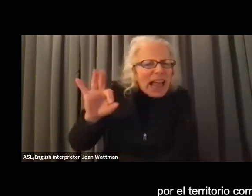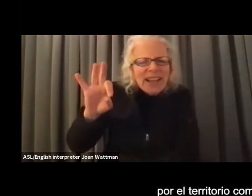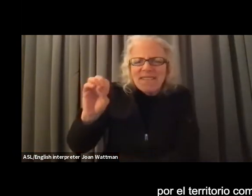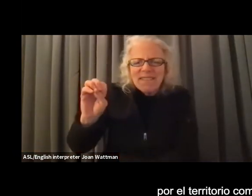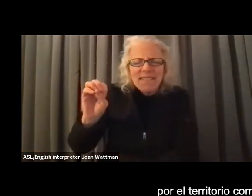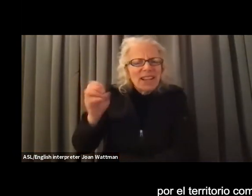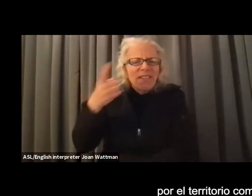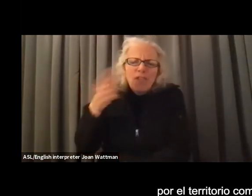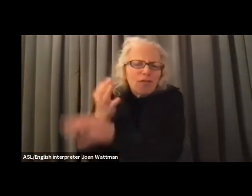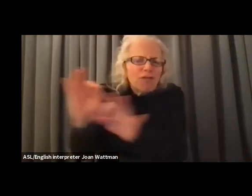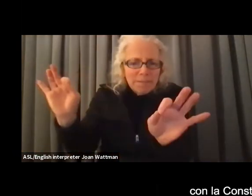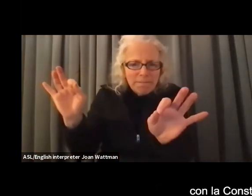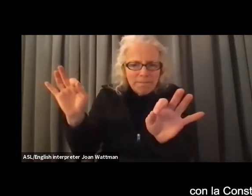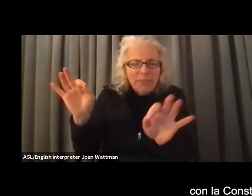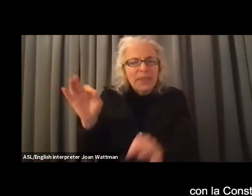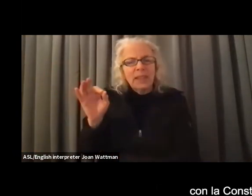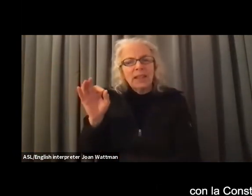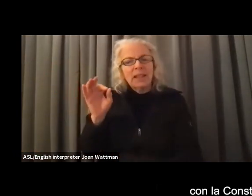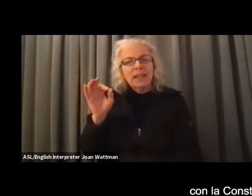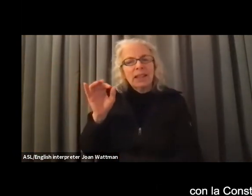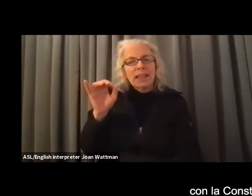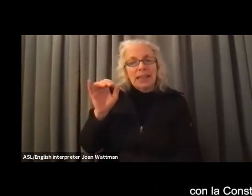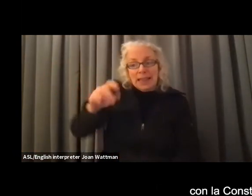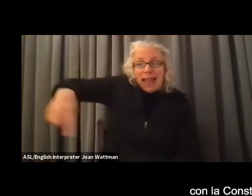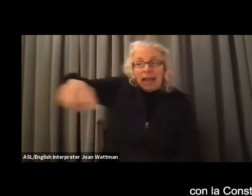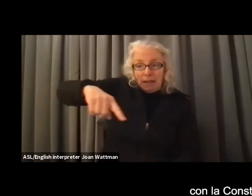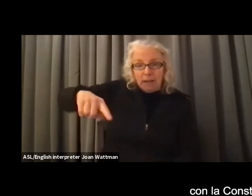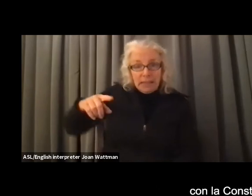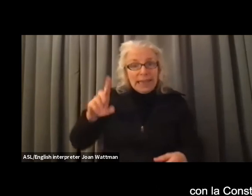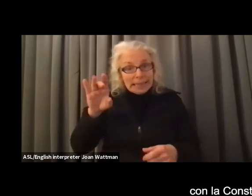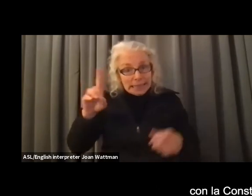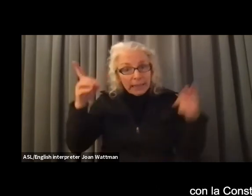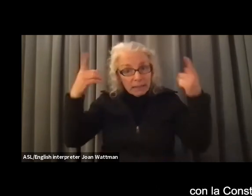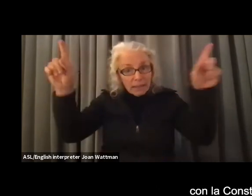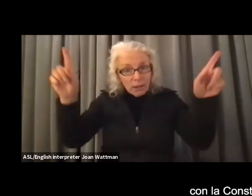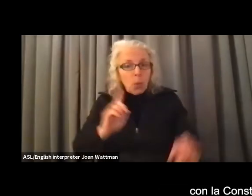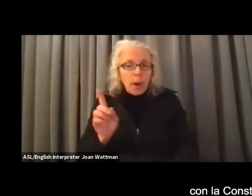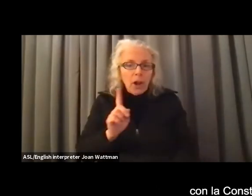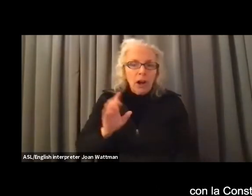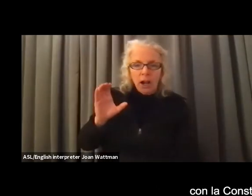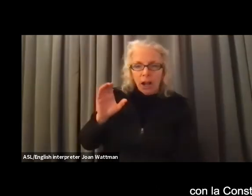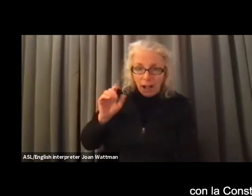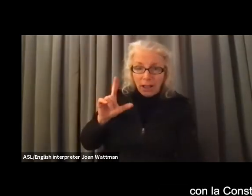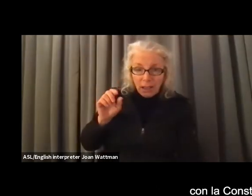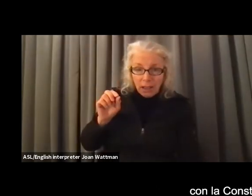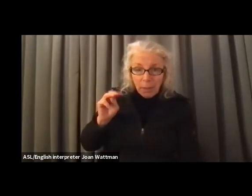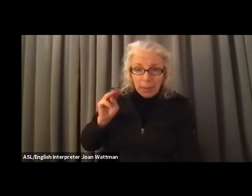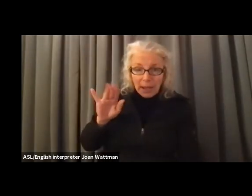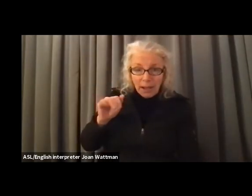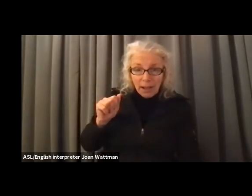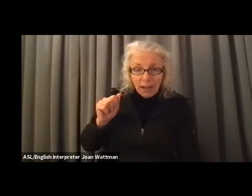acá en Colombia con la Constitución del 91 y posteriormente con la Ley 70 del